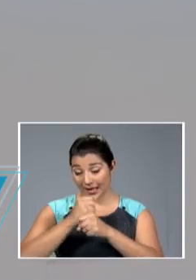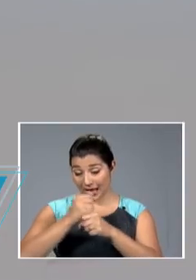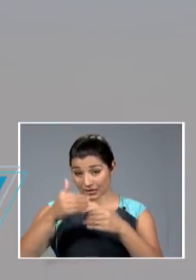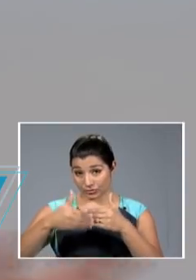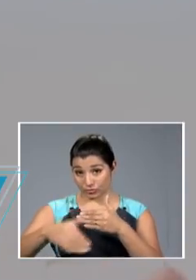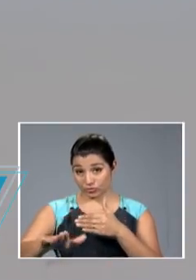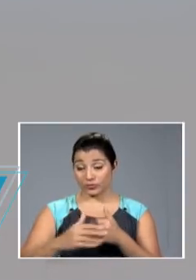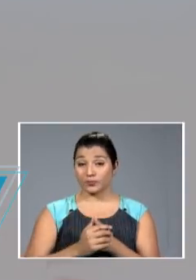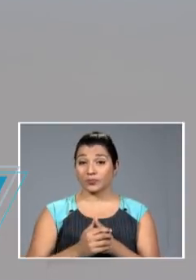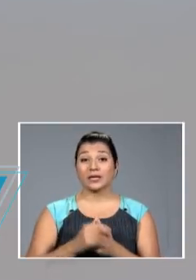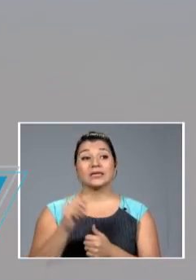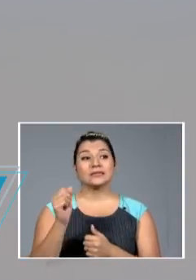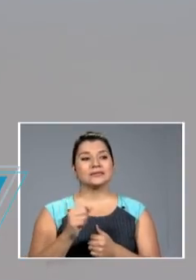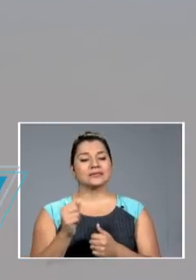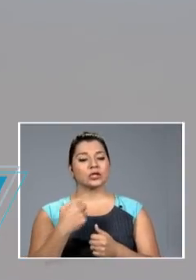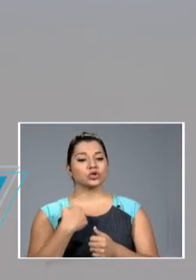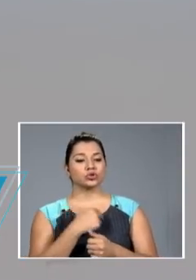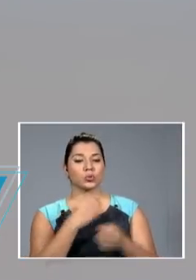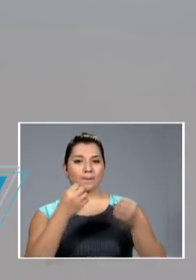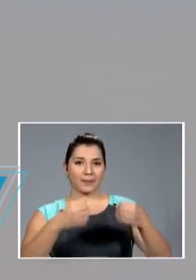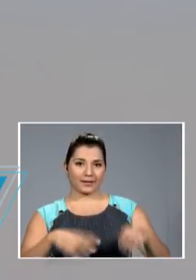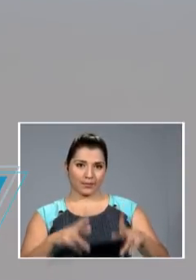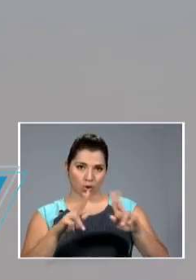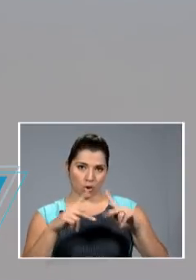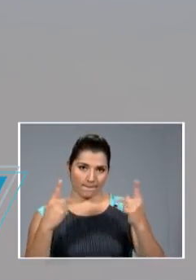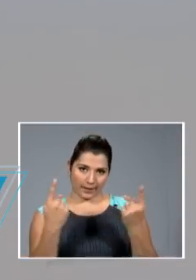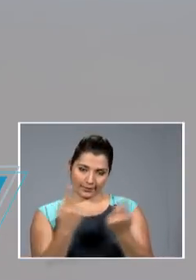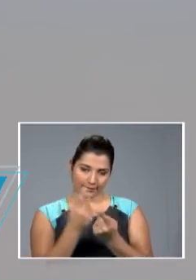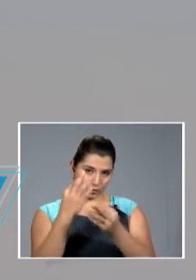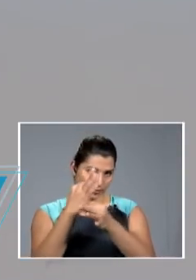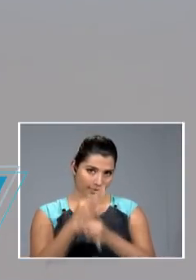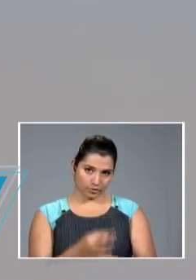la pérdida de los partidos tradicionales, por ejemplo.